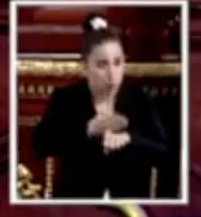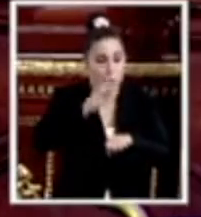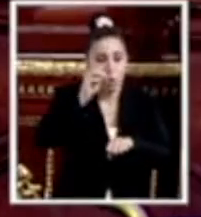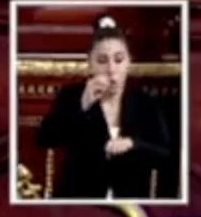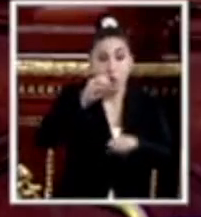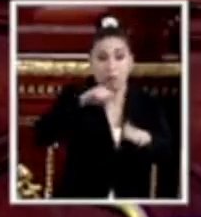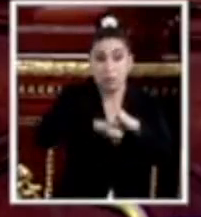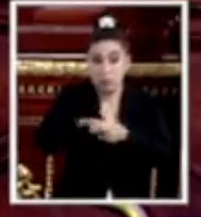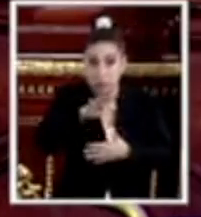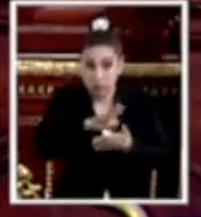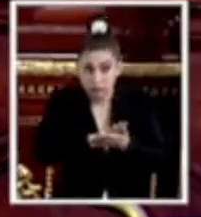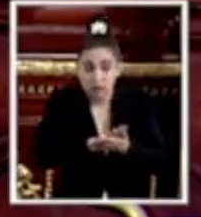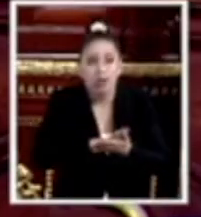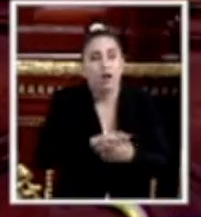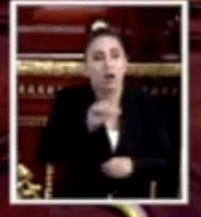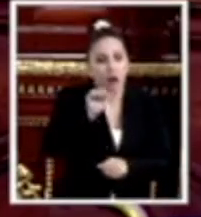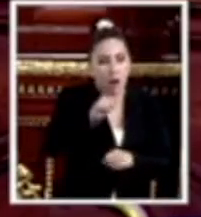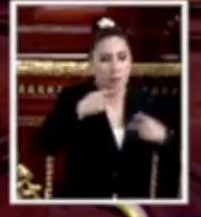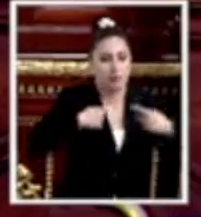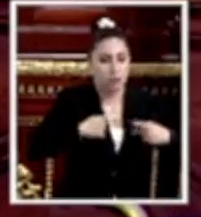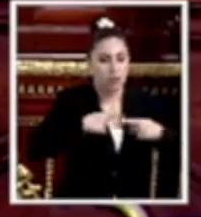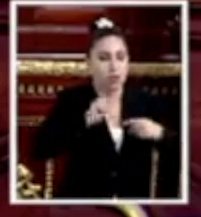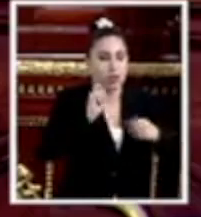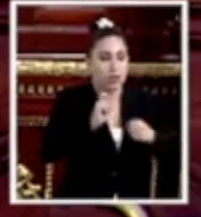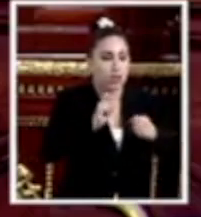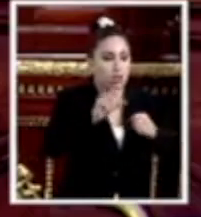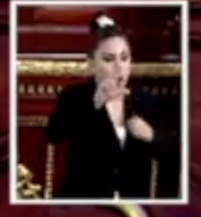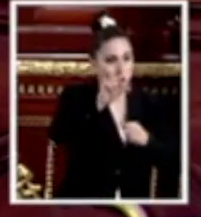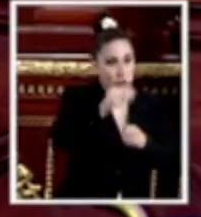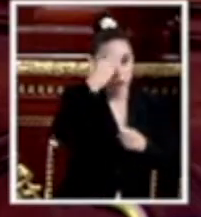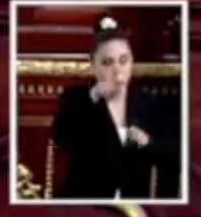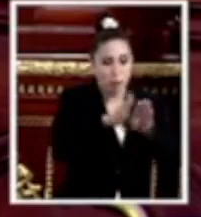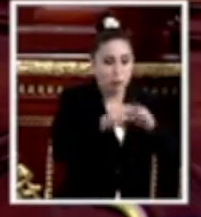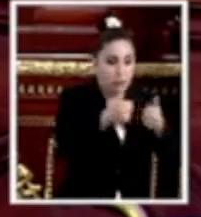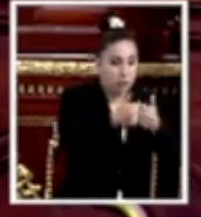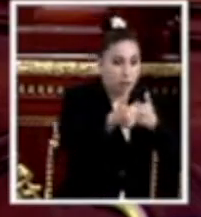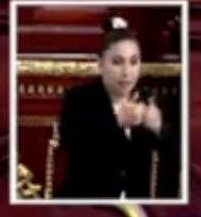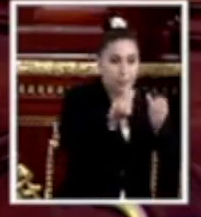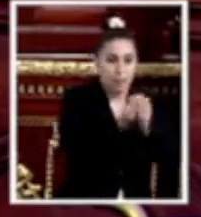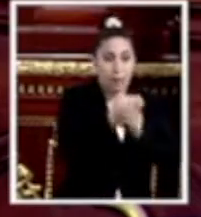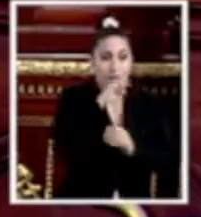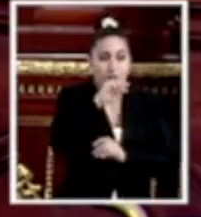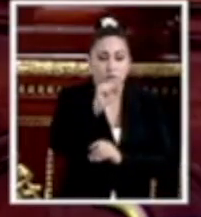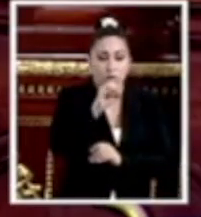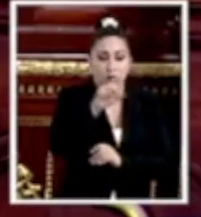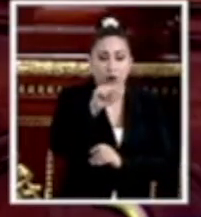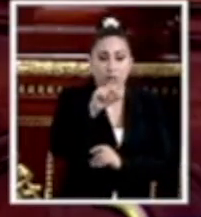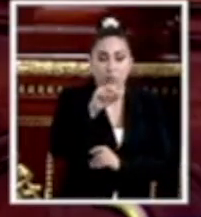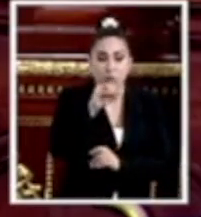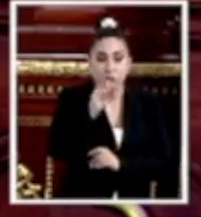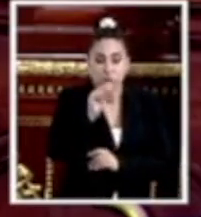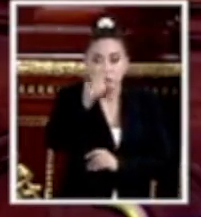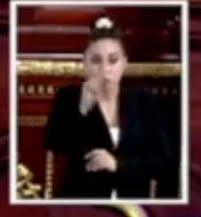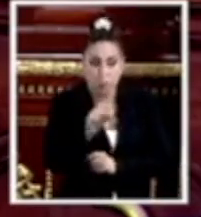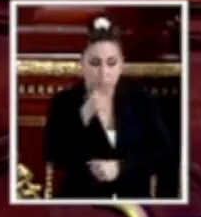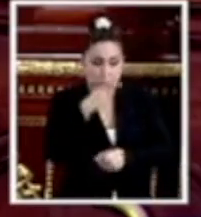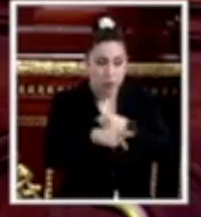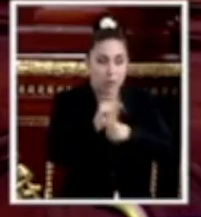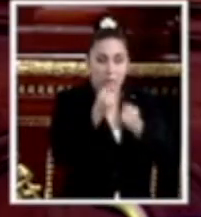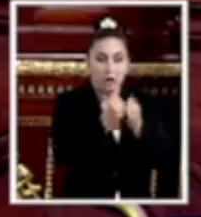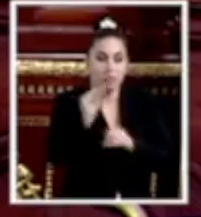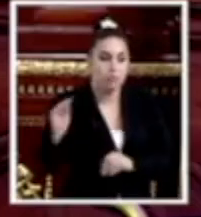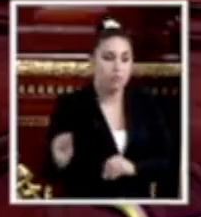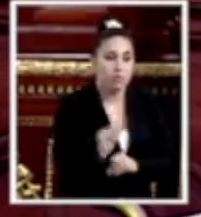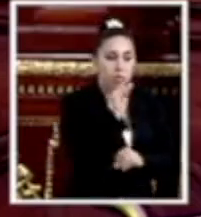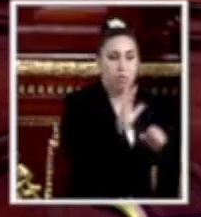quien ilícitamente maneje residuos sólidos no peligrosos, también lo es que no contiene ningún elemento adicional